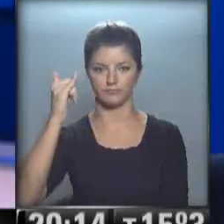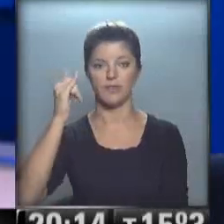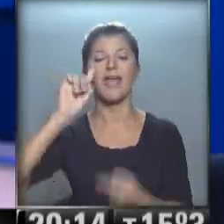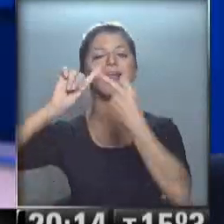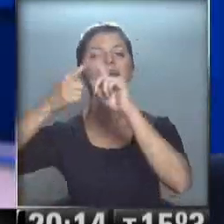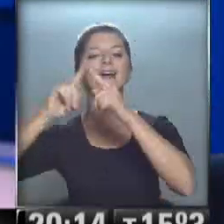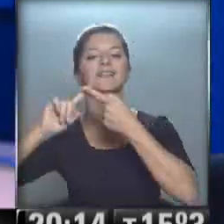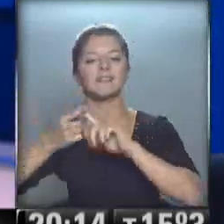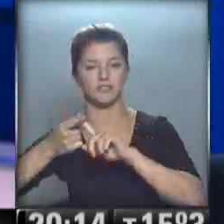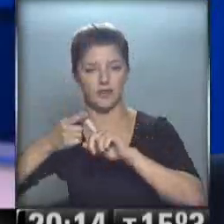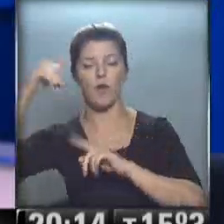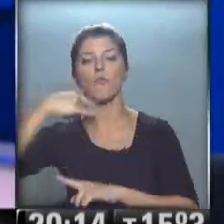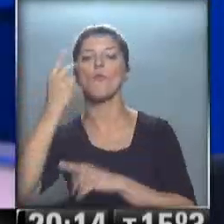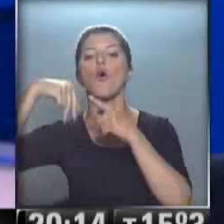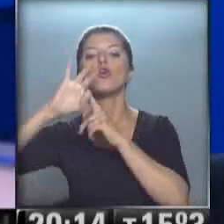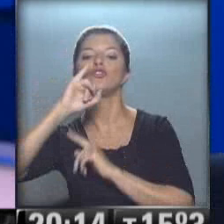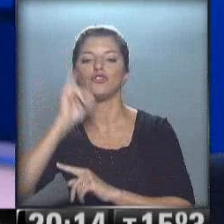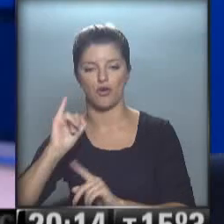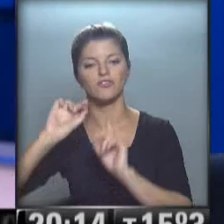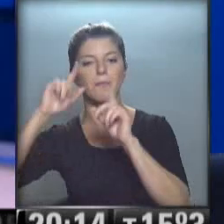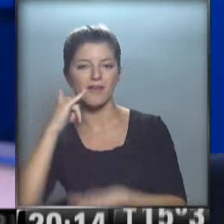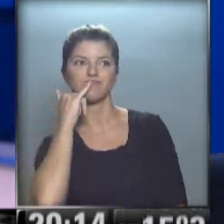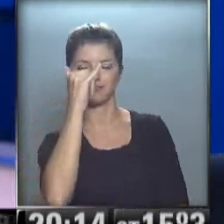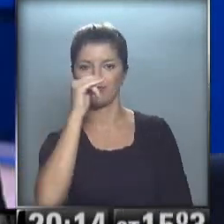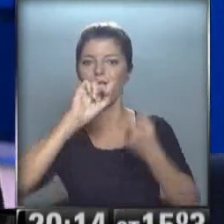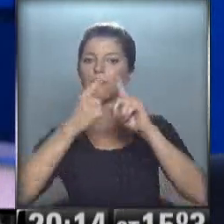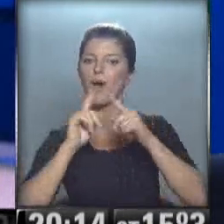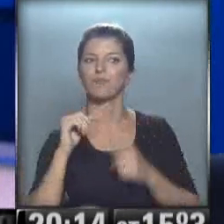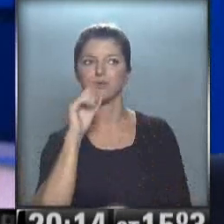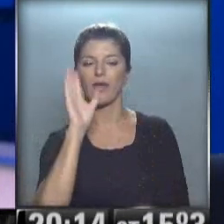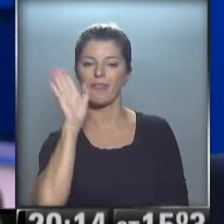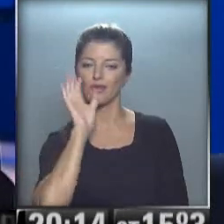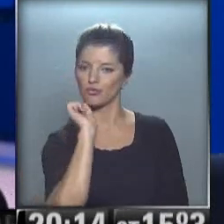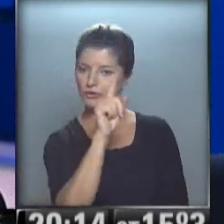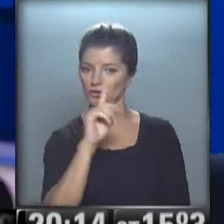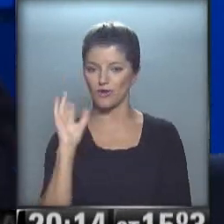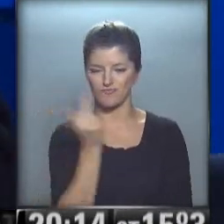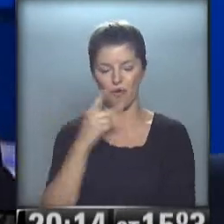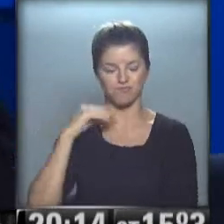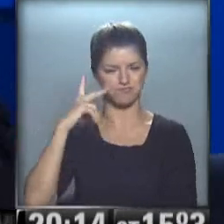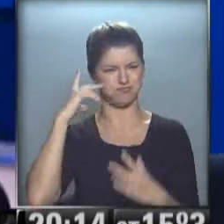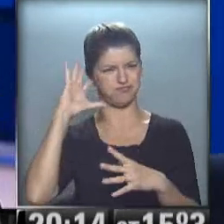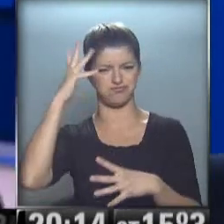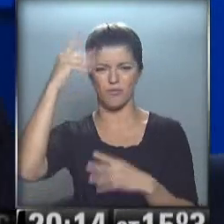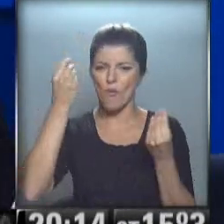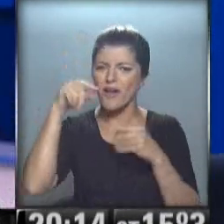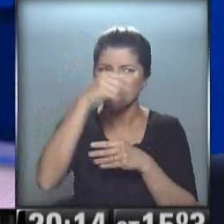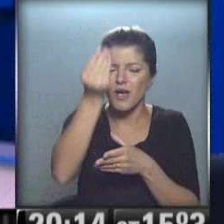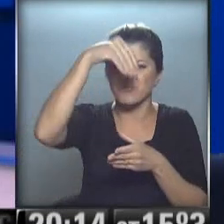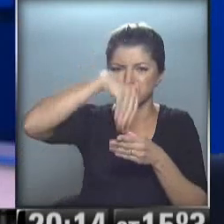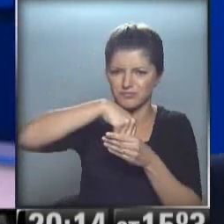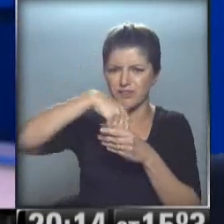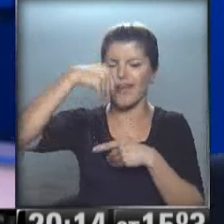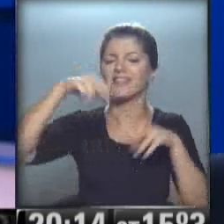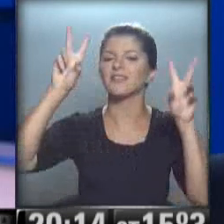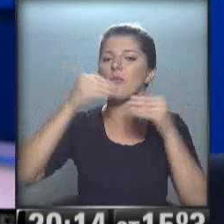canciller Muñoz, también al embajador. Están profundamente molestos con el hecho de que el embajador intervenga